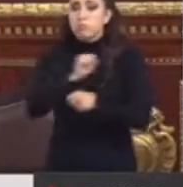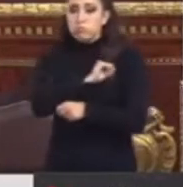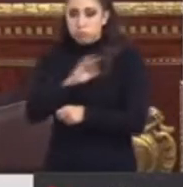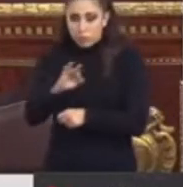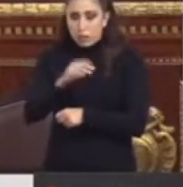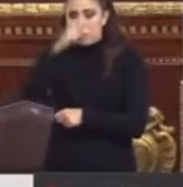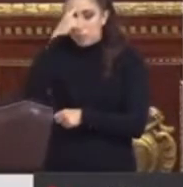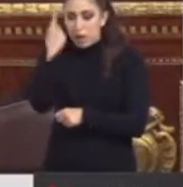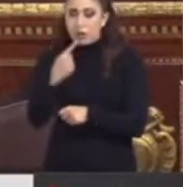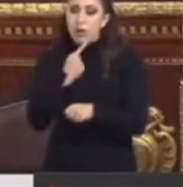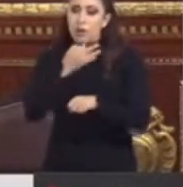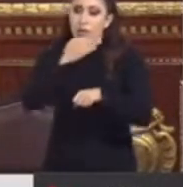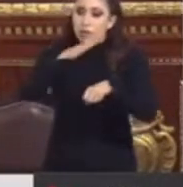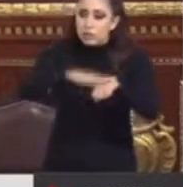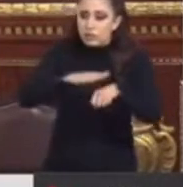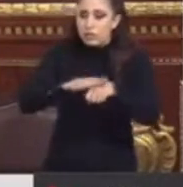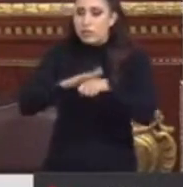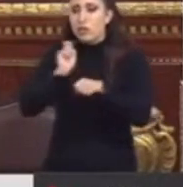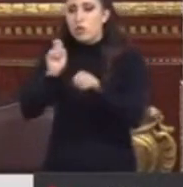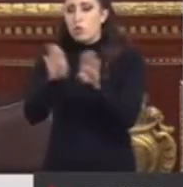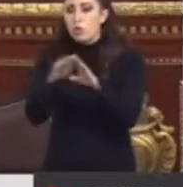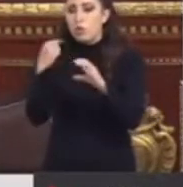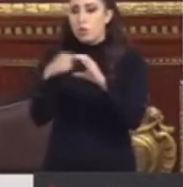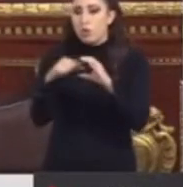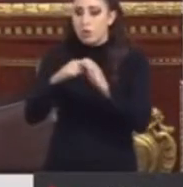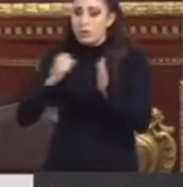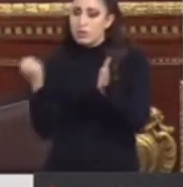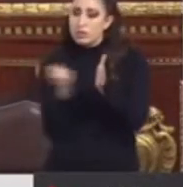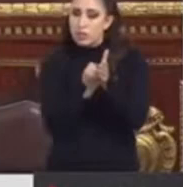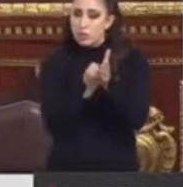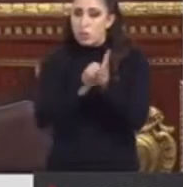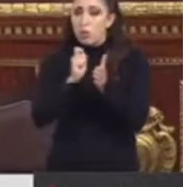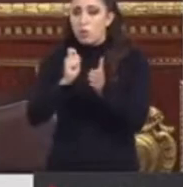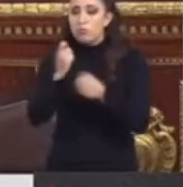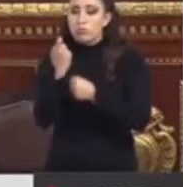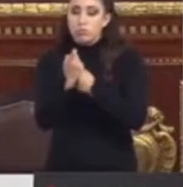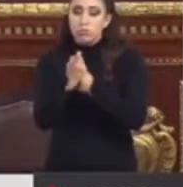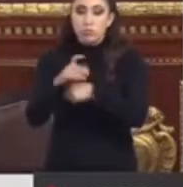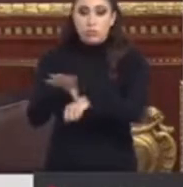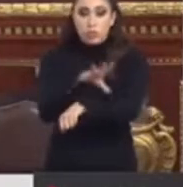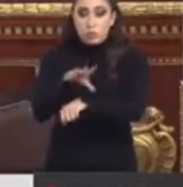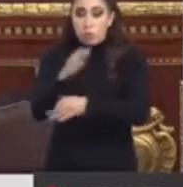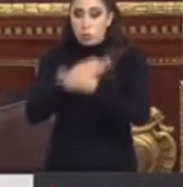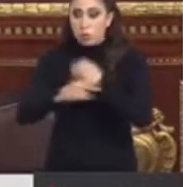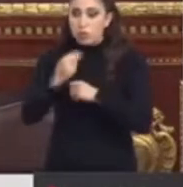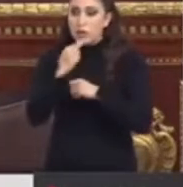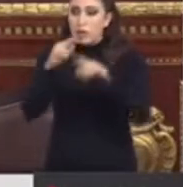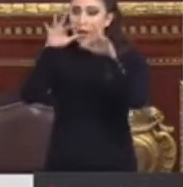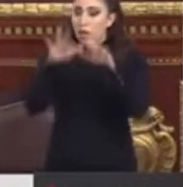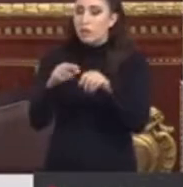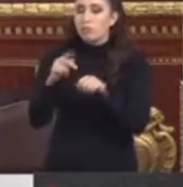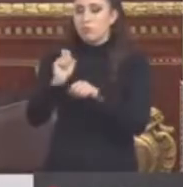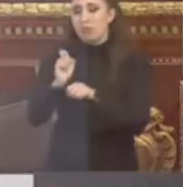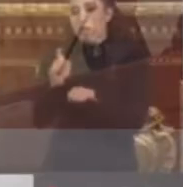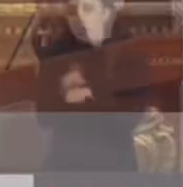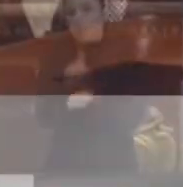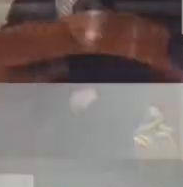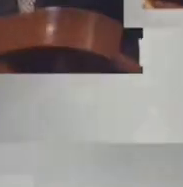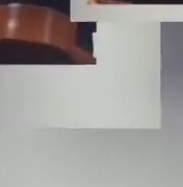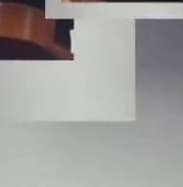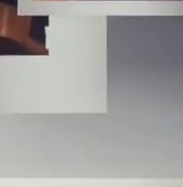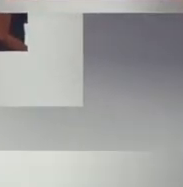diligencias, notificaciones electrónicas, sellos y documentos digitales y el empleo de la firma electrónica.